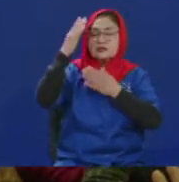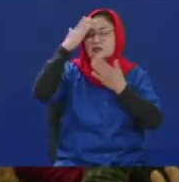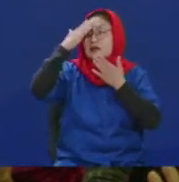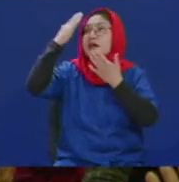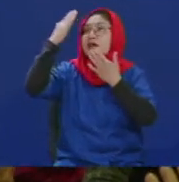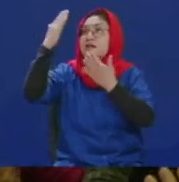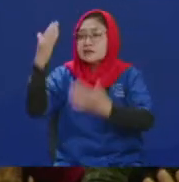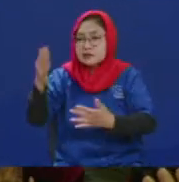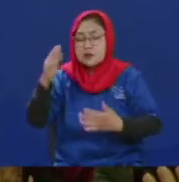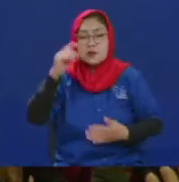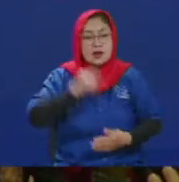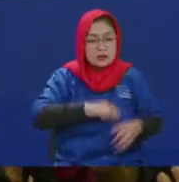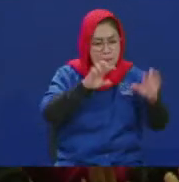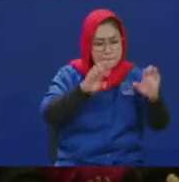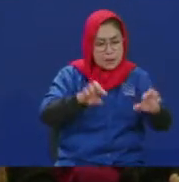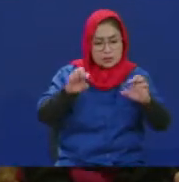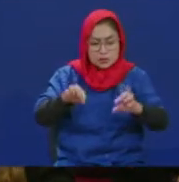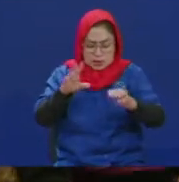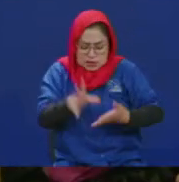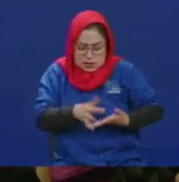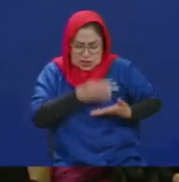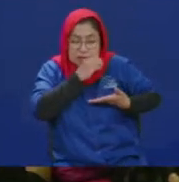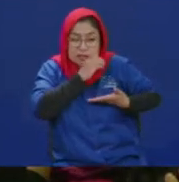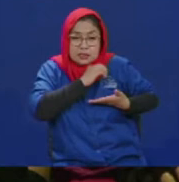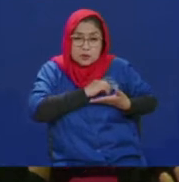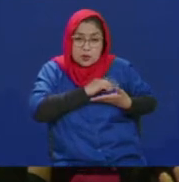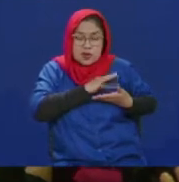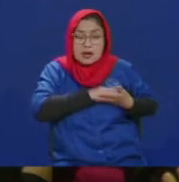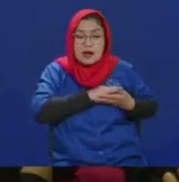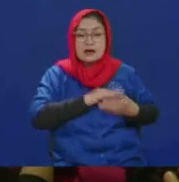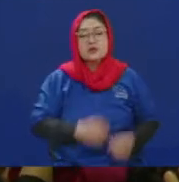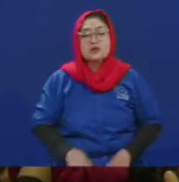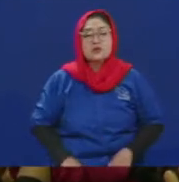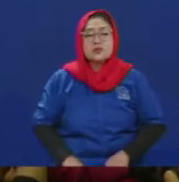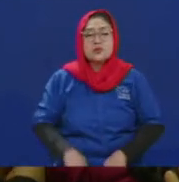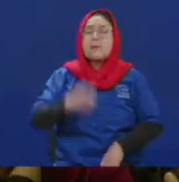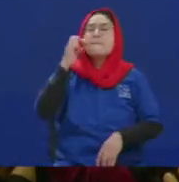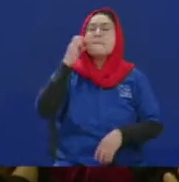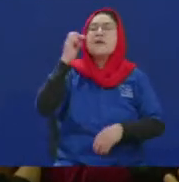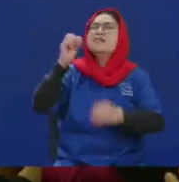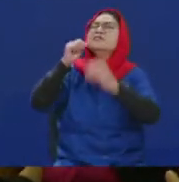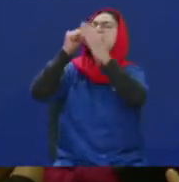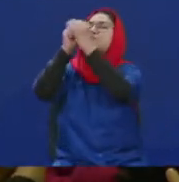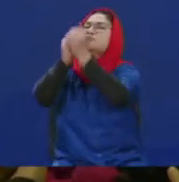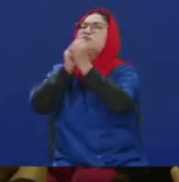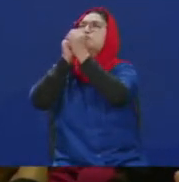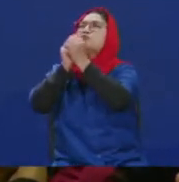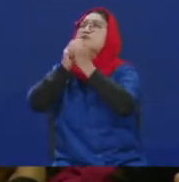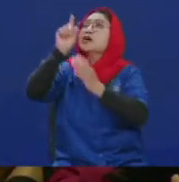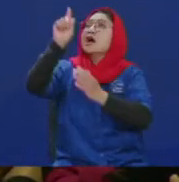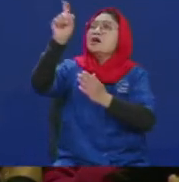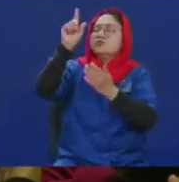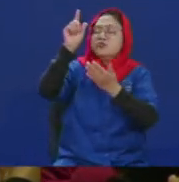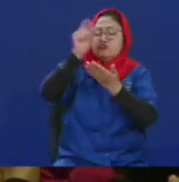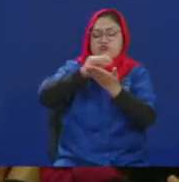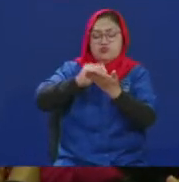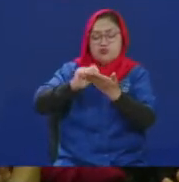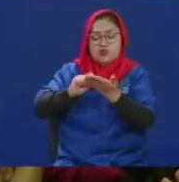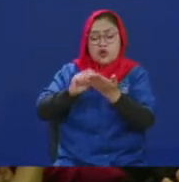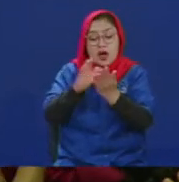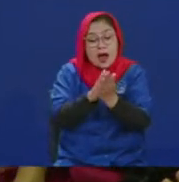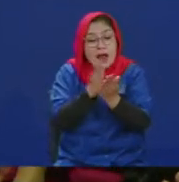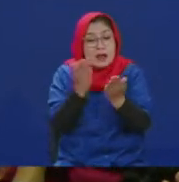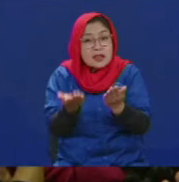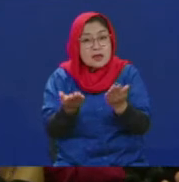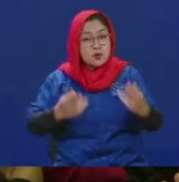tú operes el milagro del nuevo nacimiento en ellos. Padre, te suplico que los inscribas en el libro de